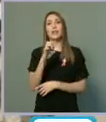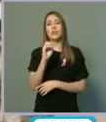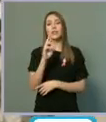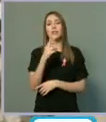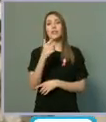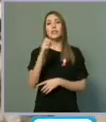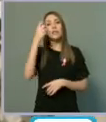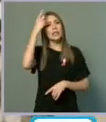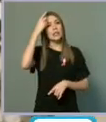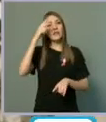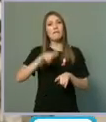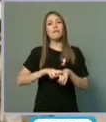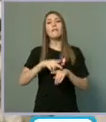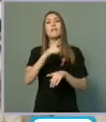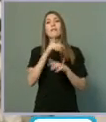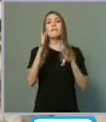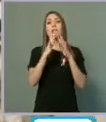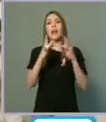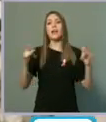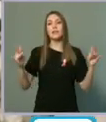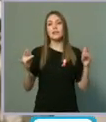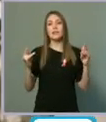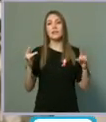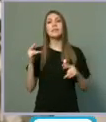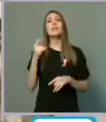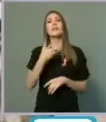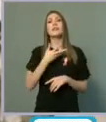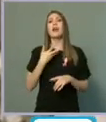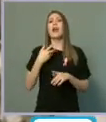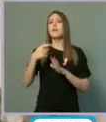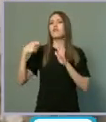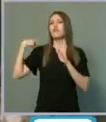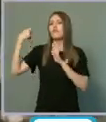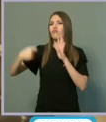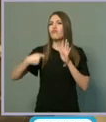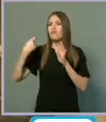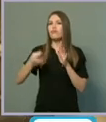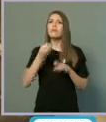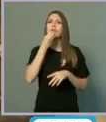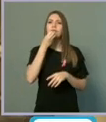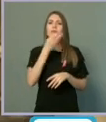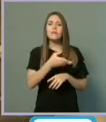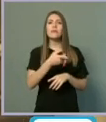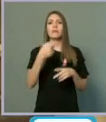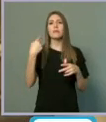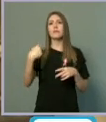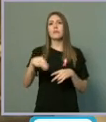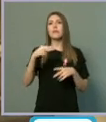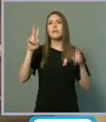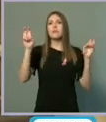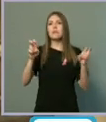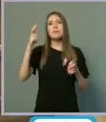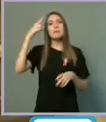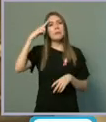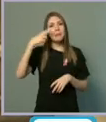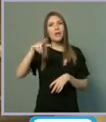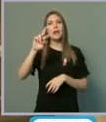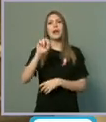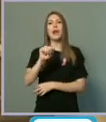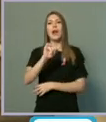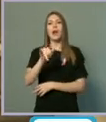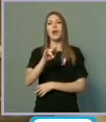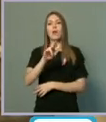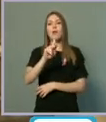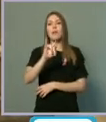merece ser más recordado. Tiene películas clásicas, por ahí Viaje a Júpiter, ¿no? Ciencia ficción, fantasía.